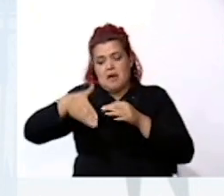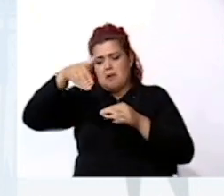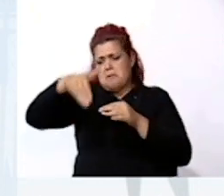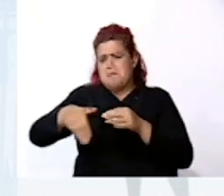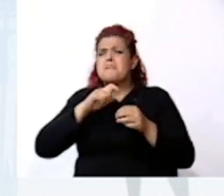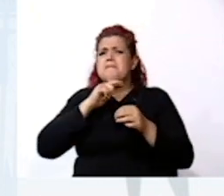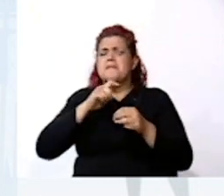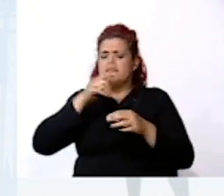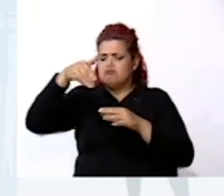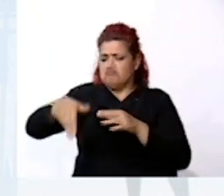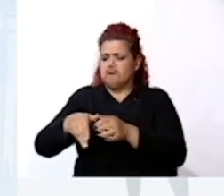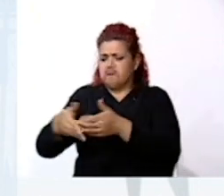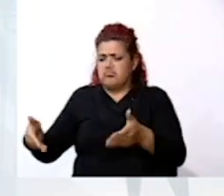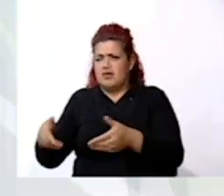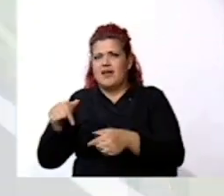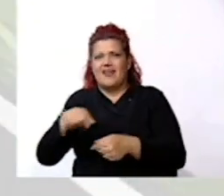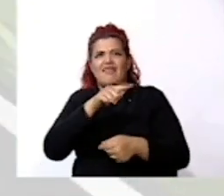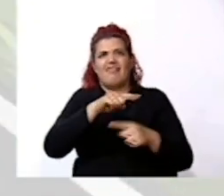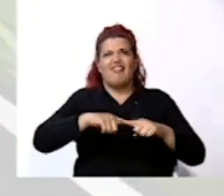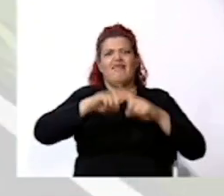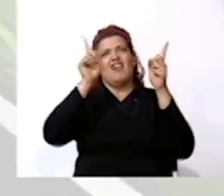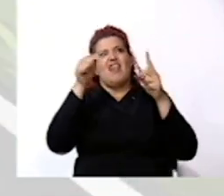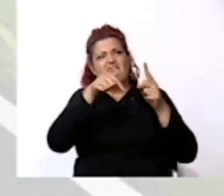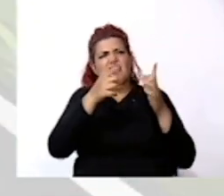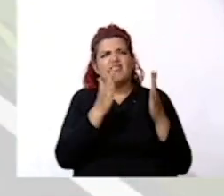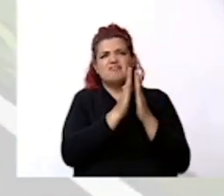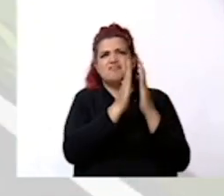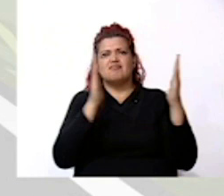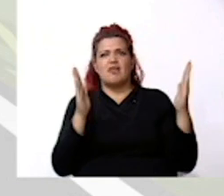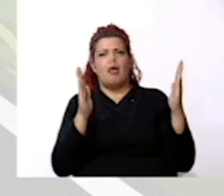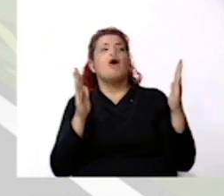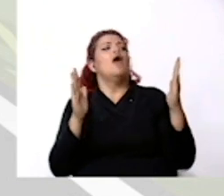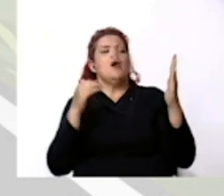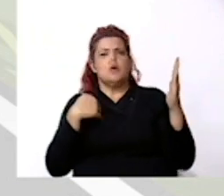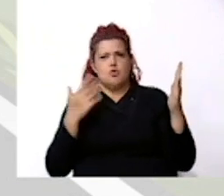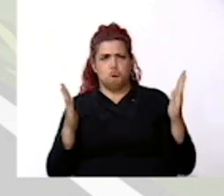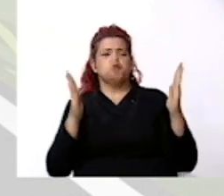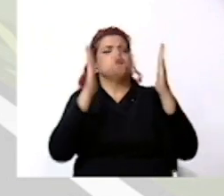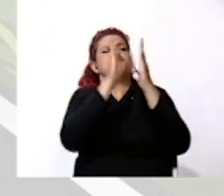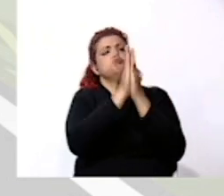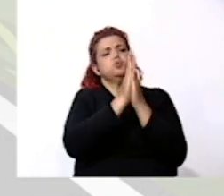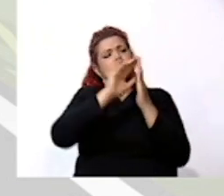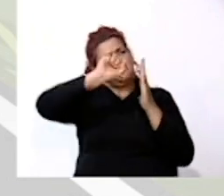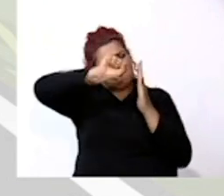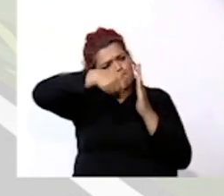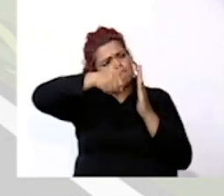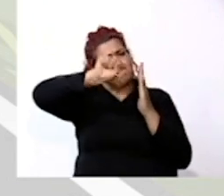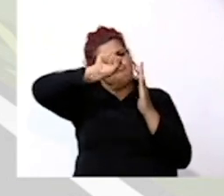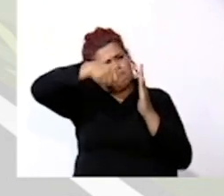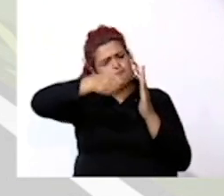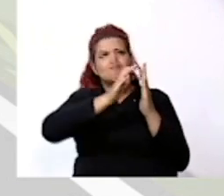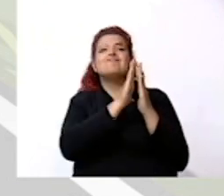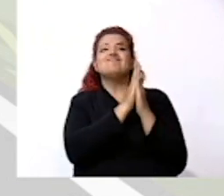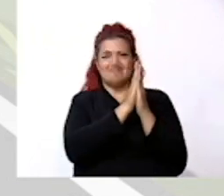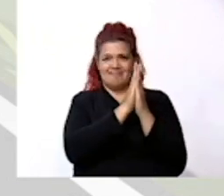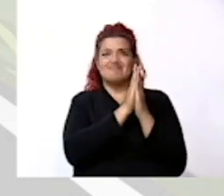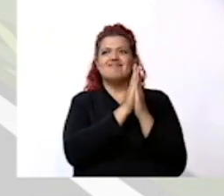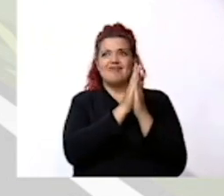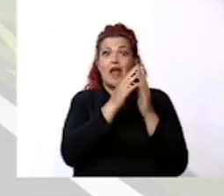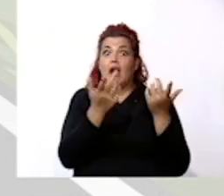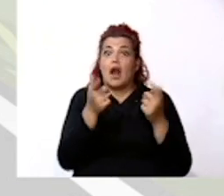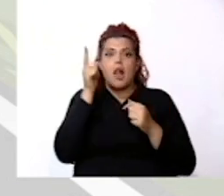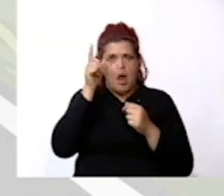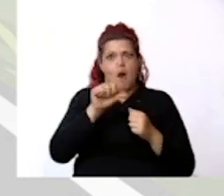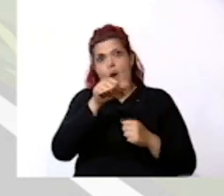tornillo nos ayuda a unir. ¿Han usado tornillos ustedes antes? Y por supuesto, la